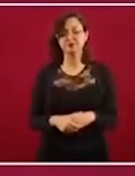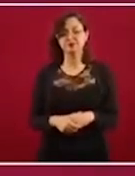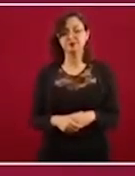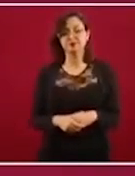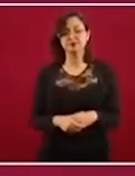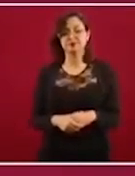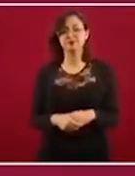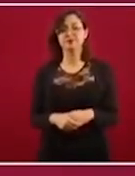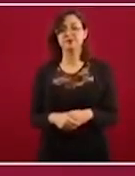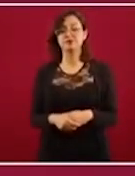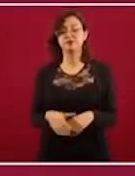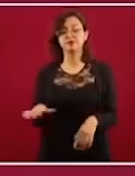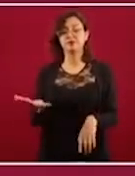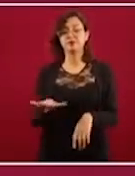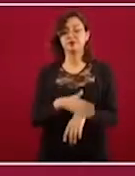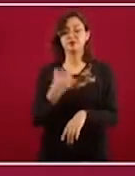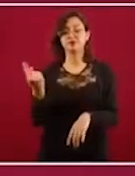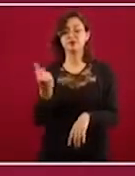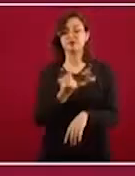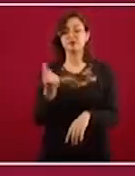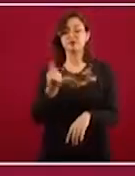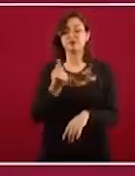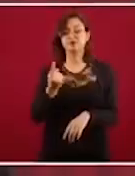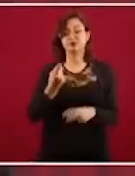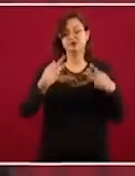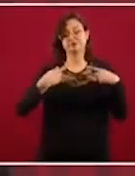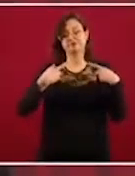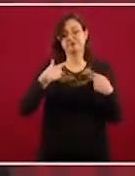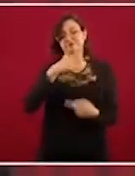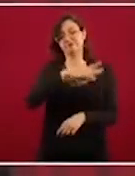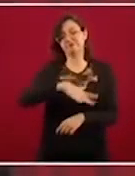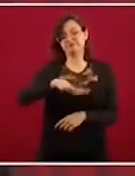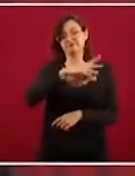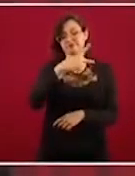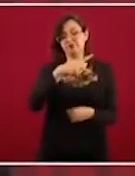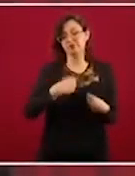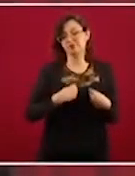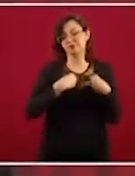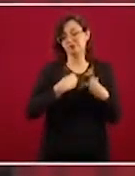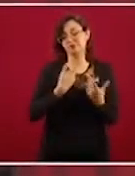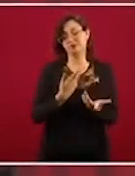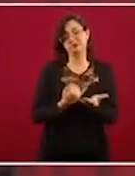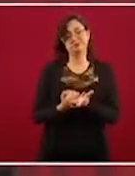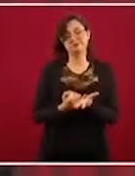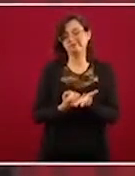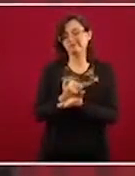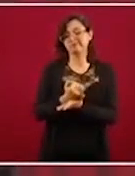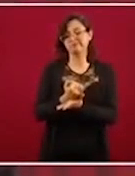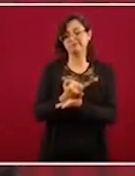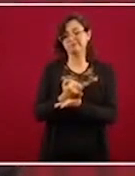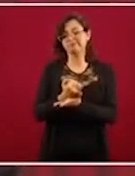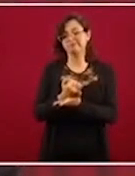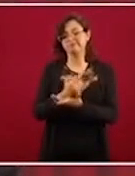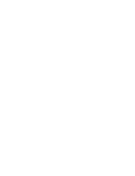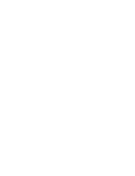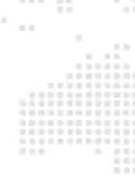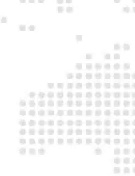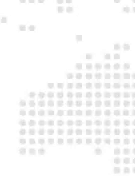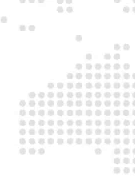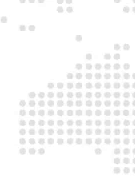Porque fue la voluntad de los ciudadanos y se respeta.